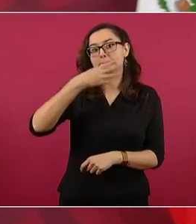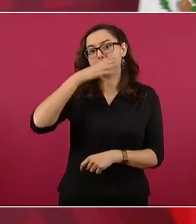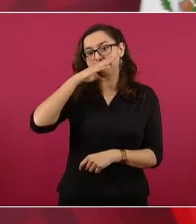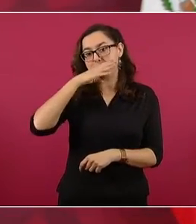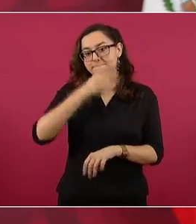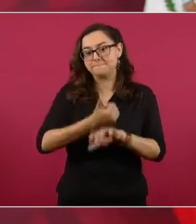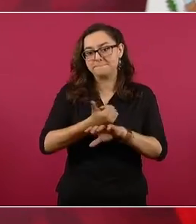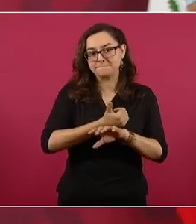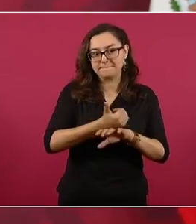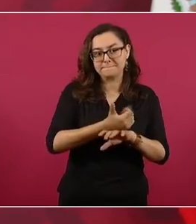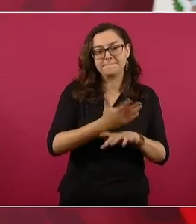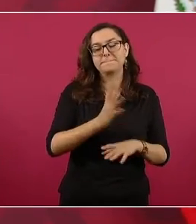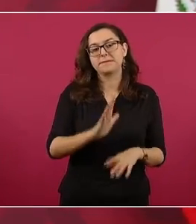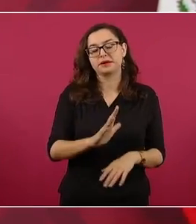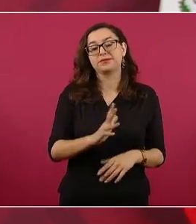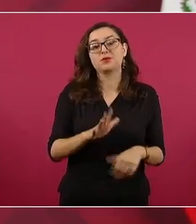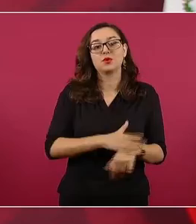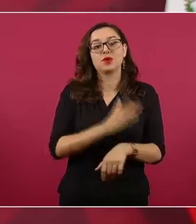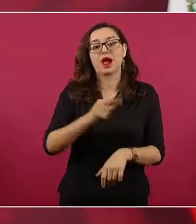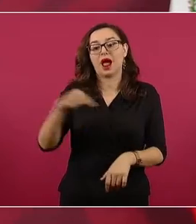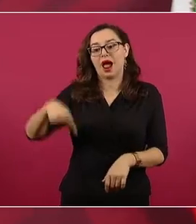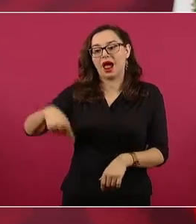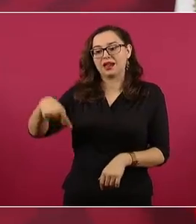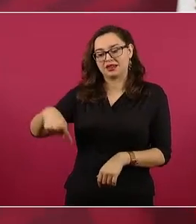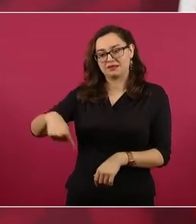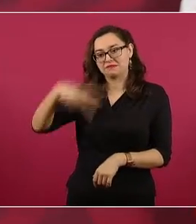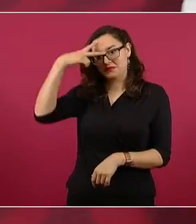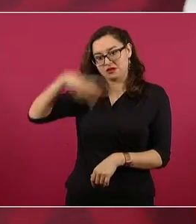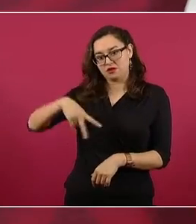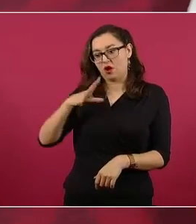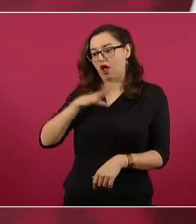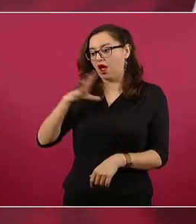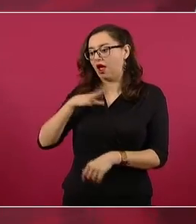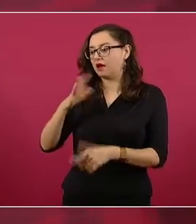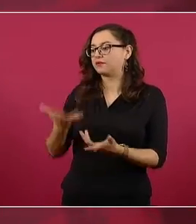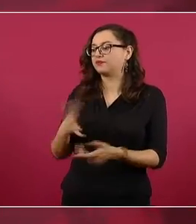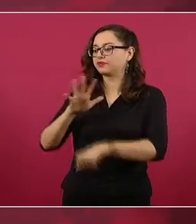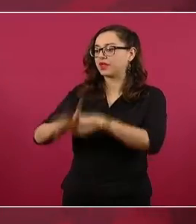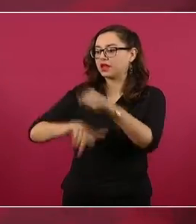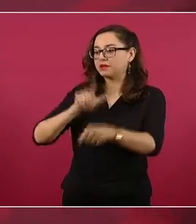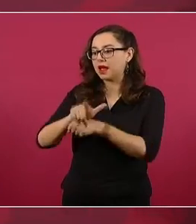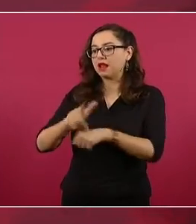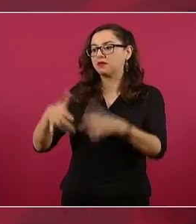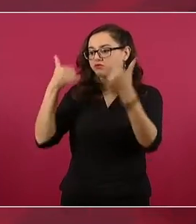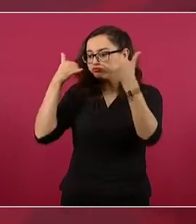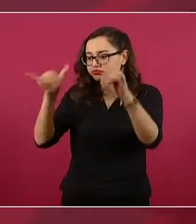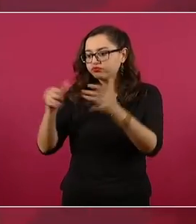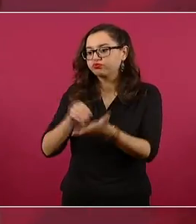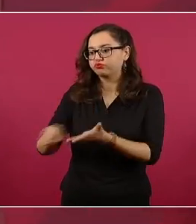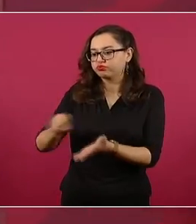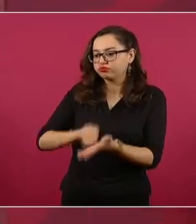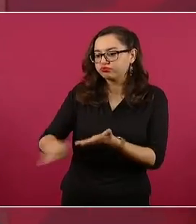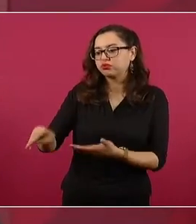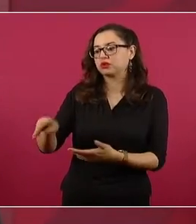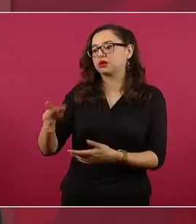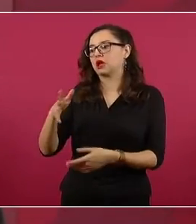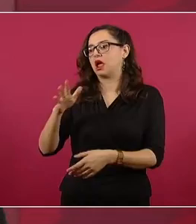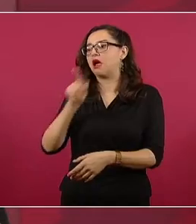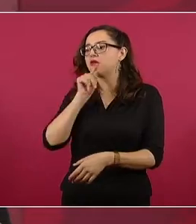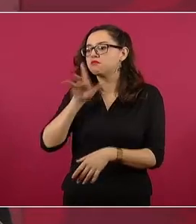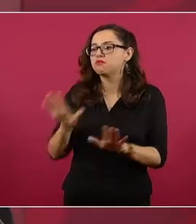cerdos, aves, que utilizan ese maíz para